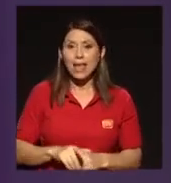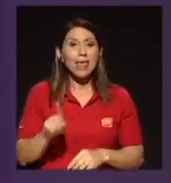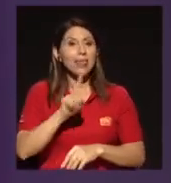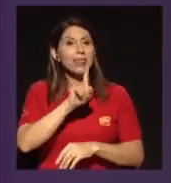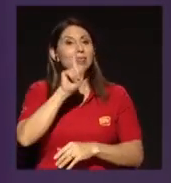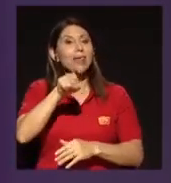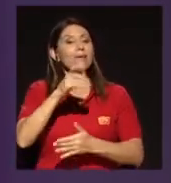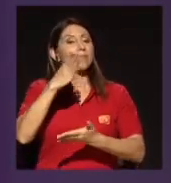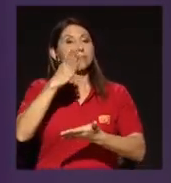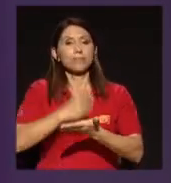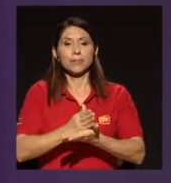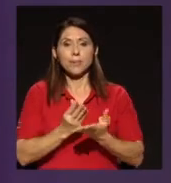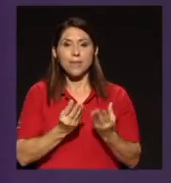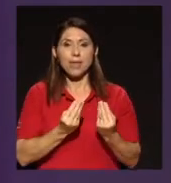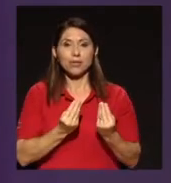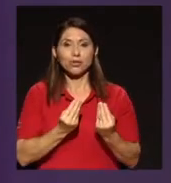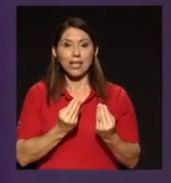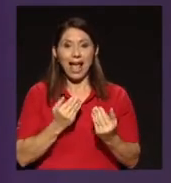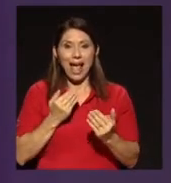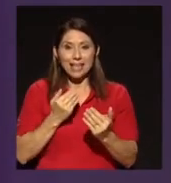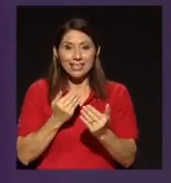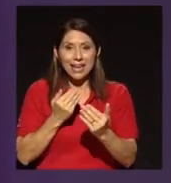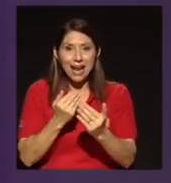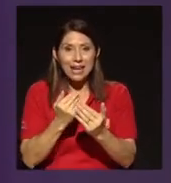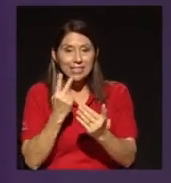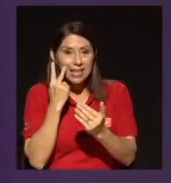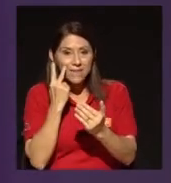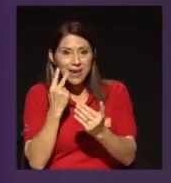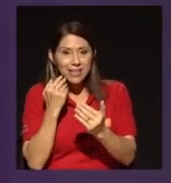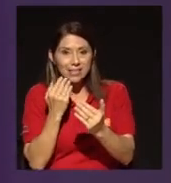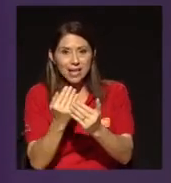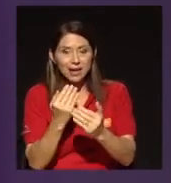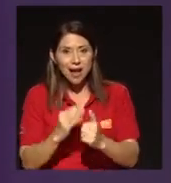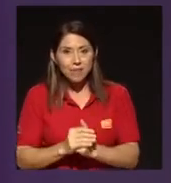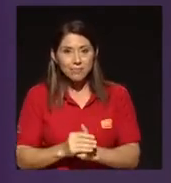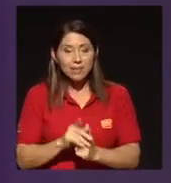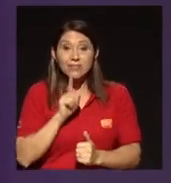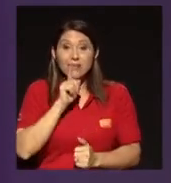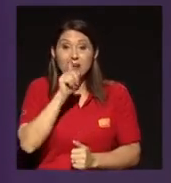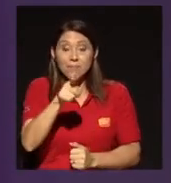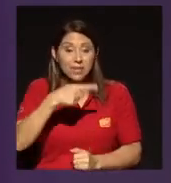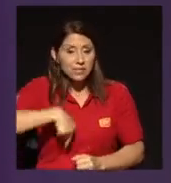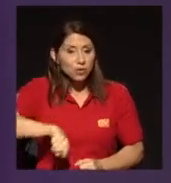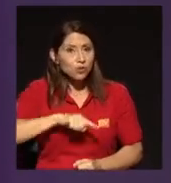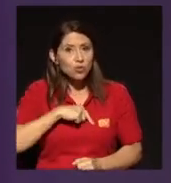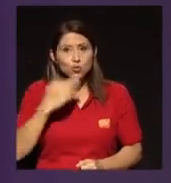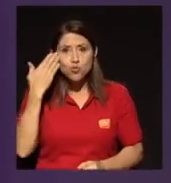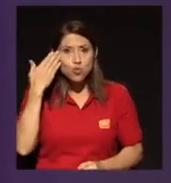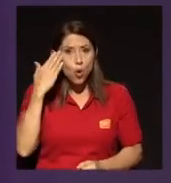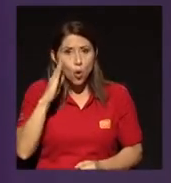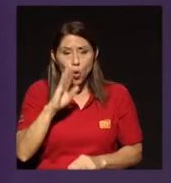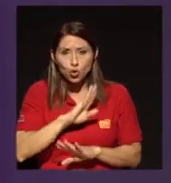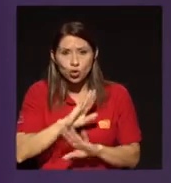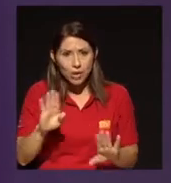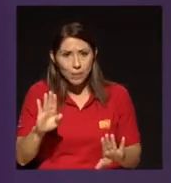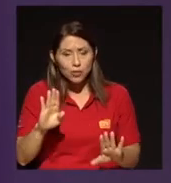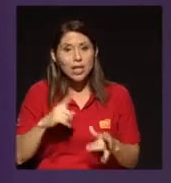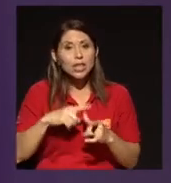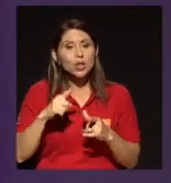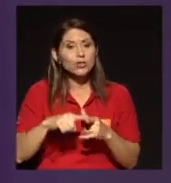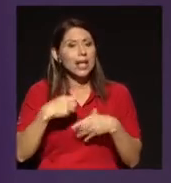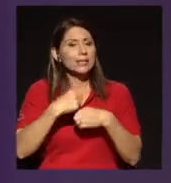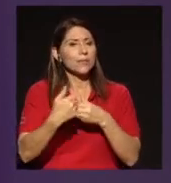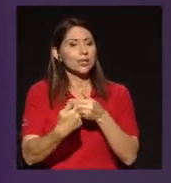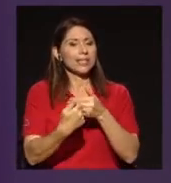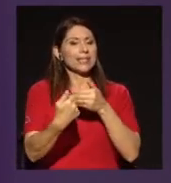miedos, acercarse y ver de cerca. Realmente cuando no conocemos, tendemos a generar distancia